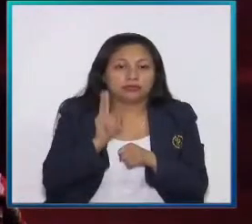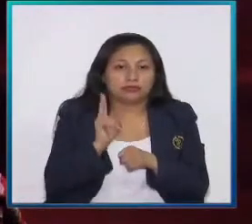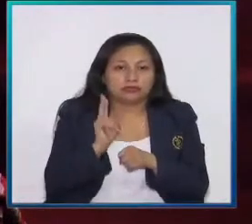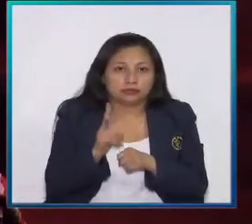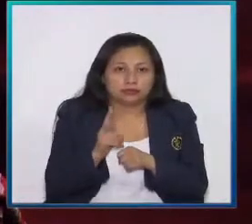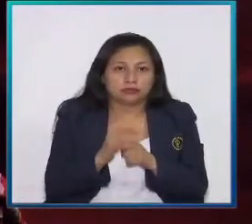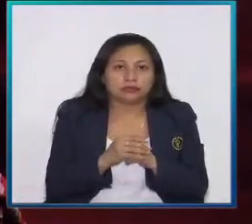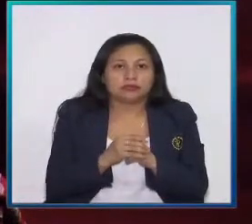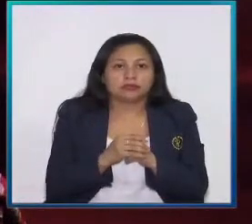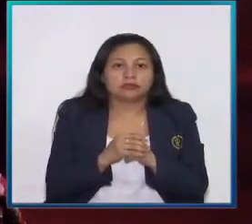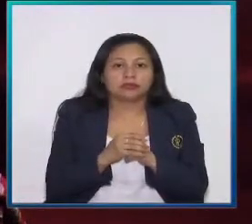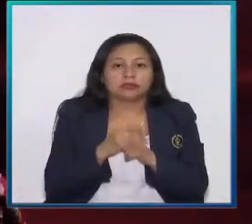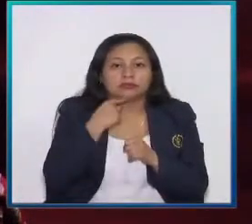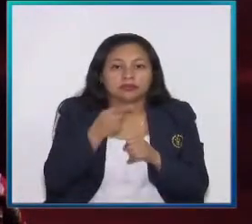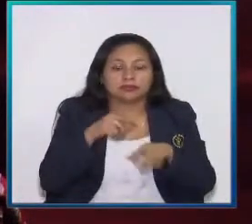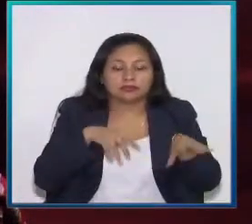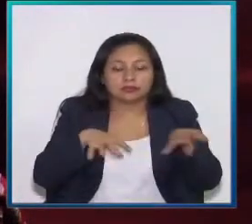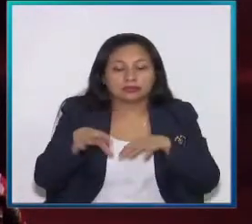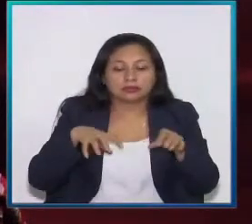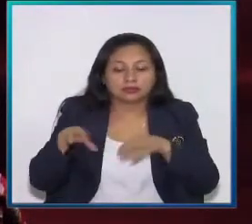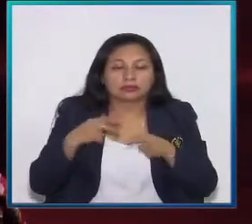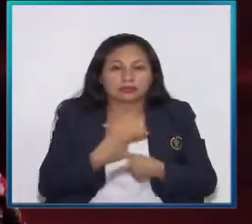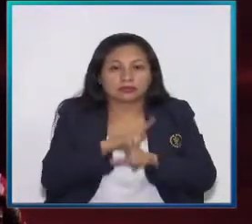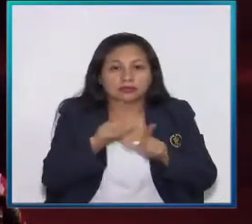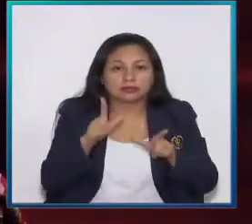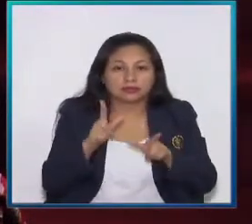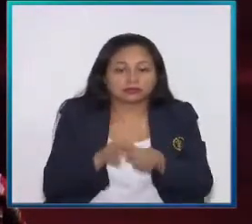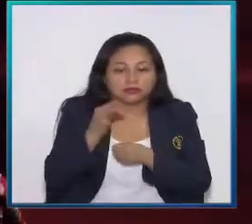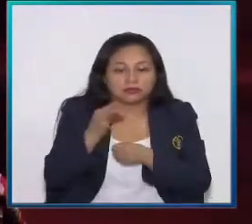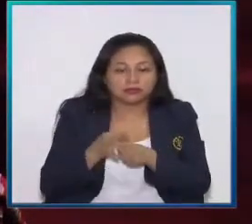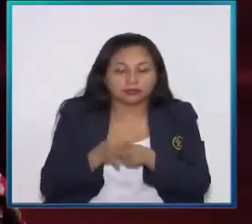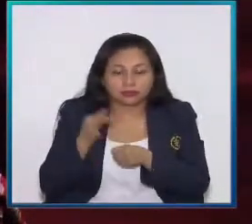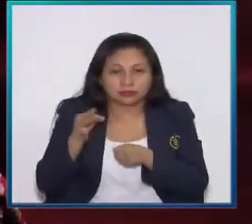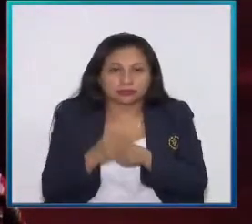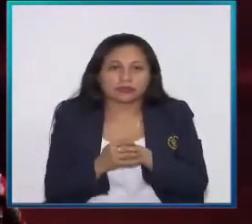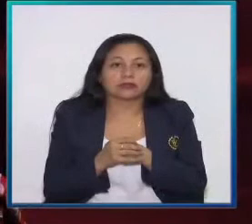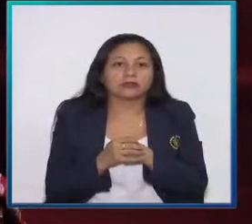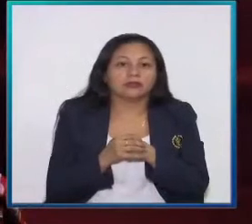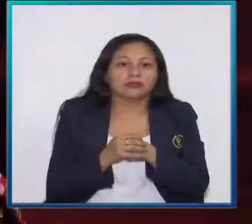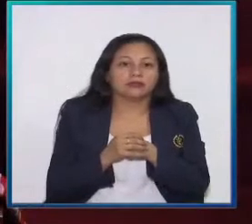mismo, como Movimiento para la Liberación de los Pueblos,